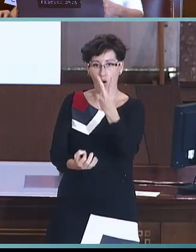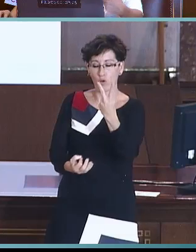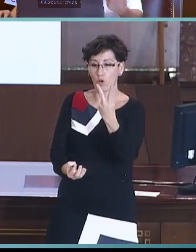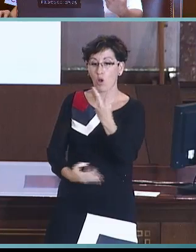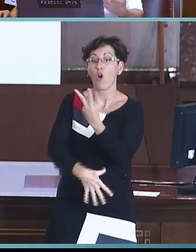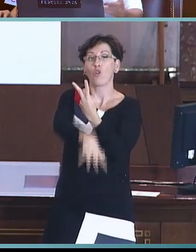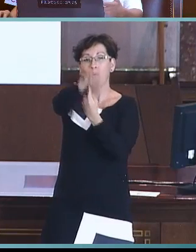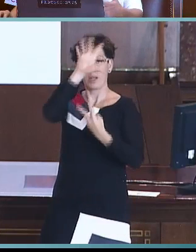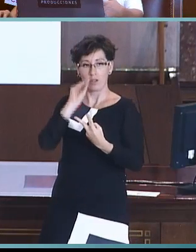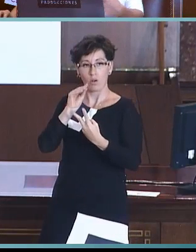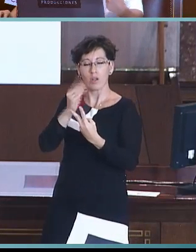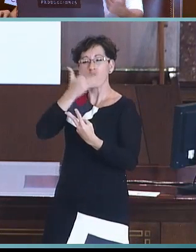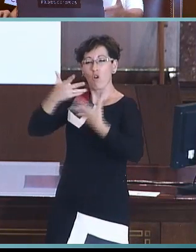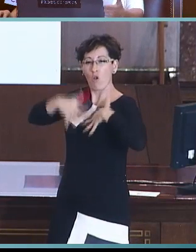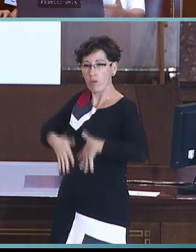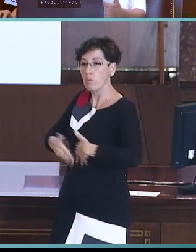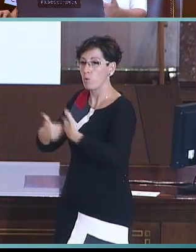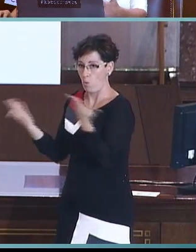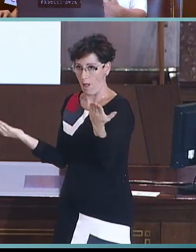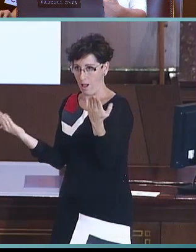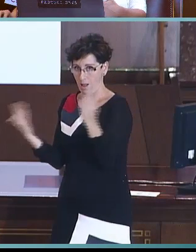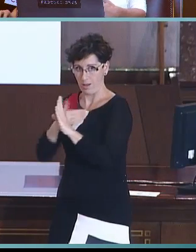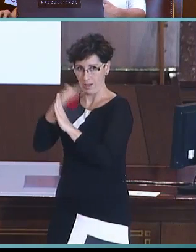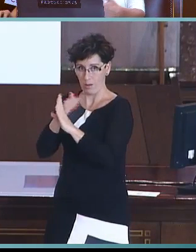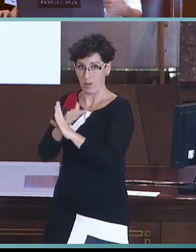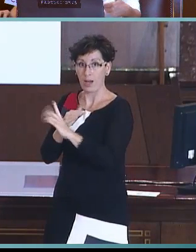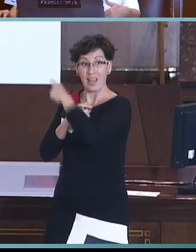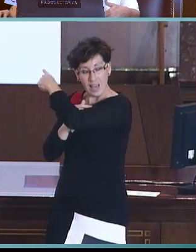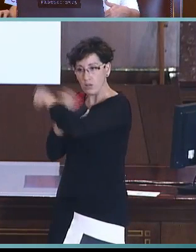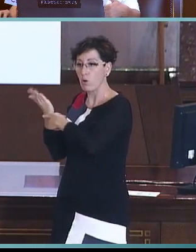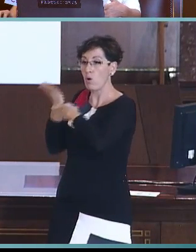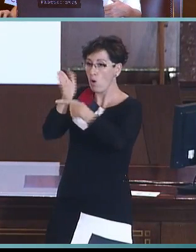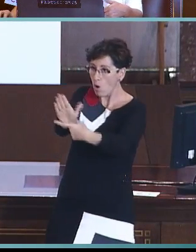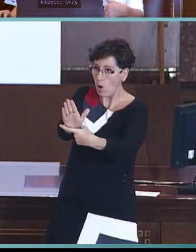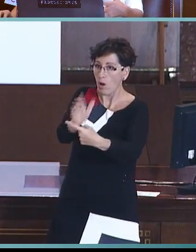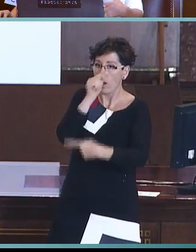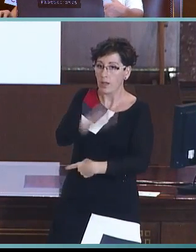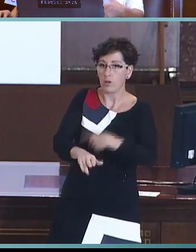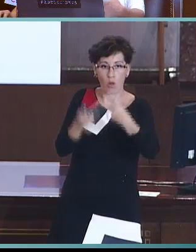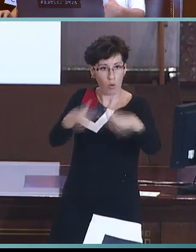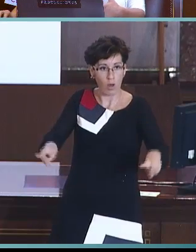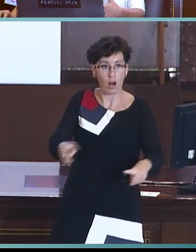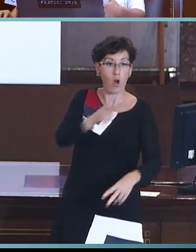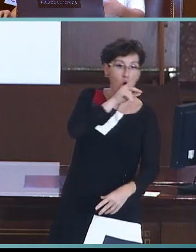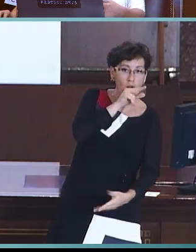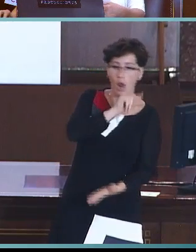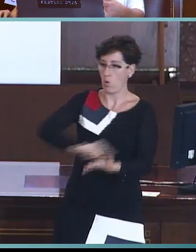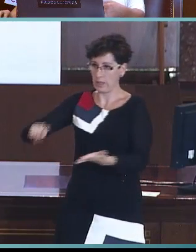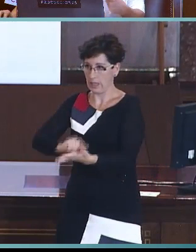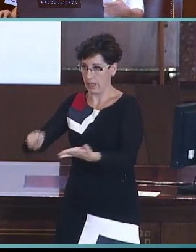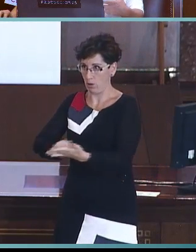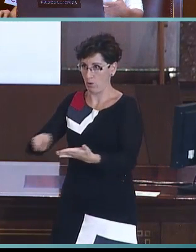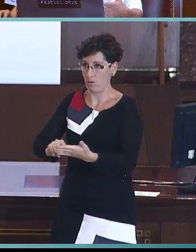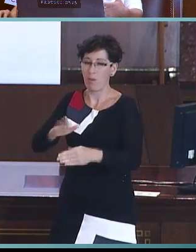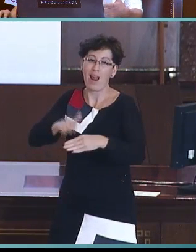vocabulario. Es una tarea cerrada que se presenta al niño oral y de forma escrita. ¿Por qué? Para que el componente lector no esté